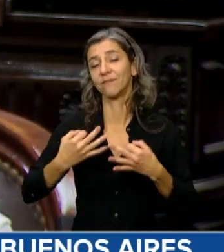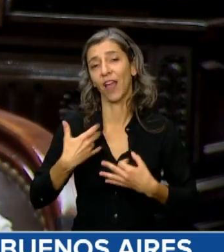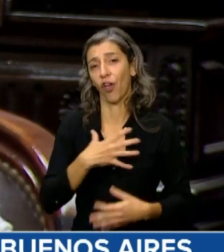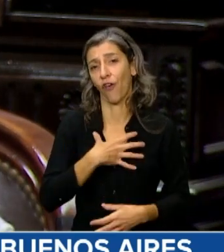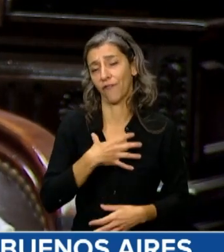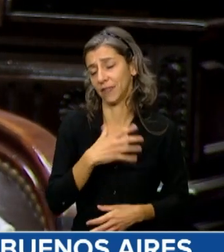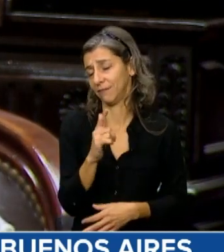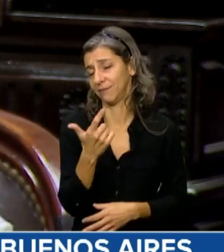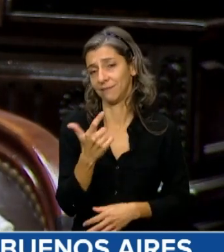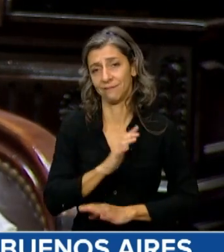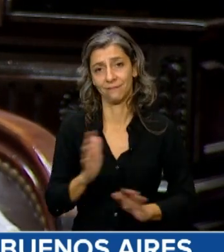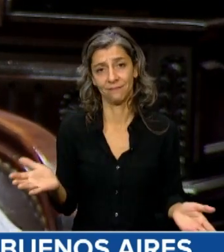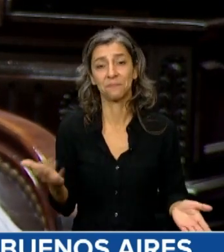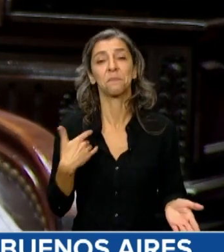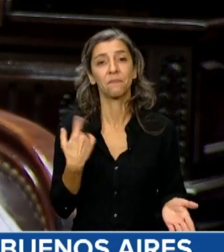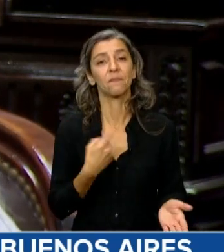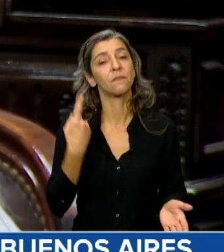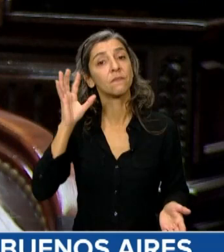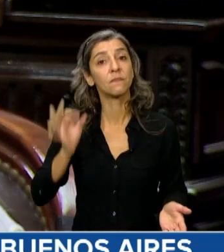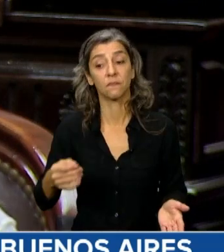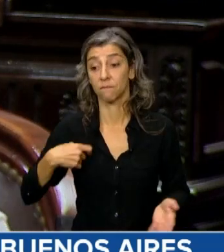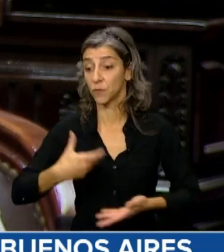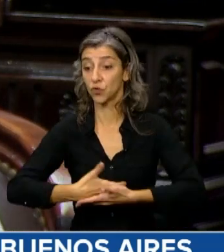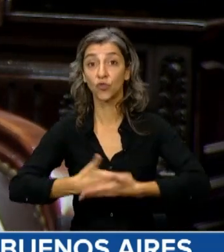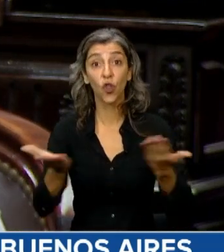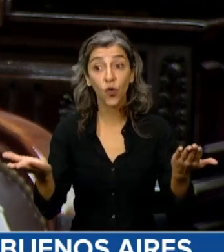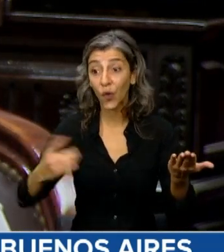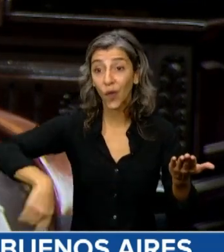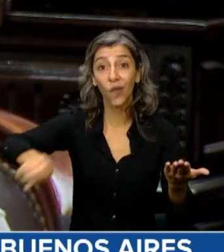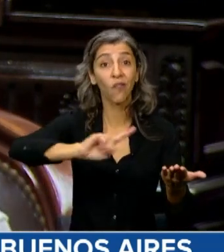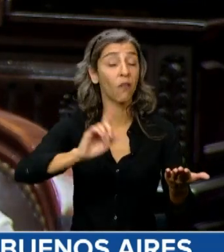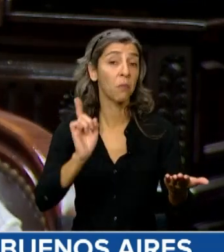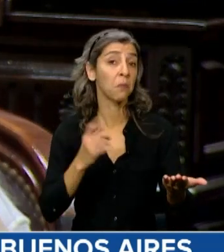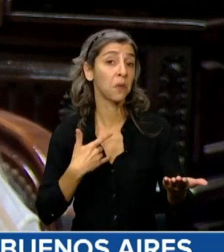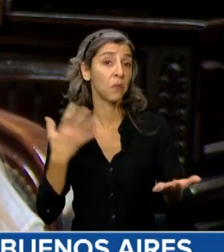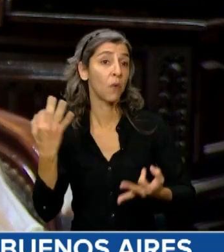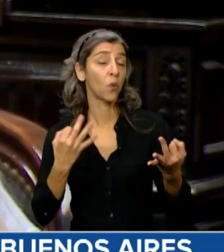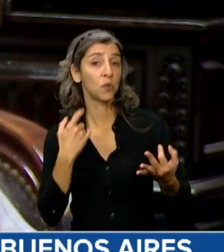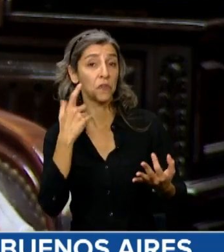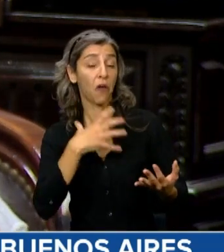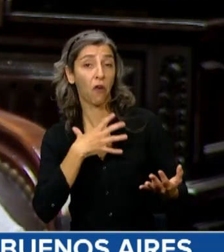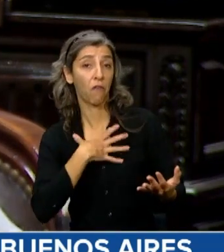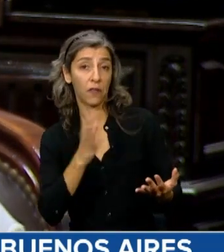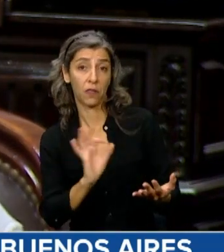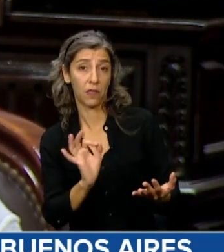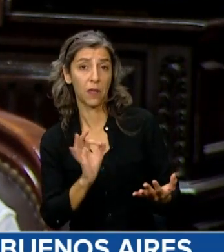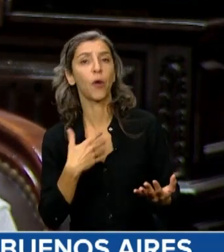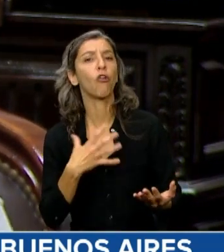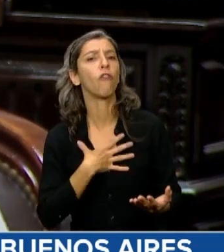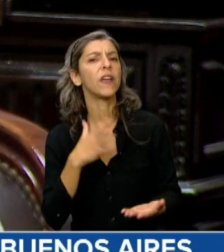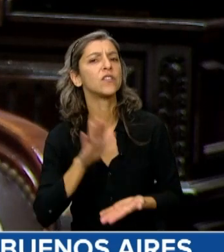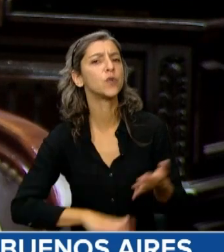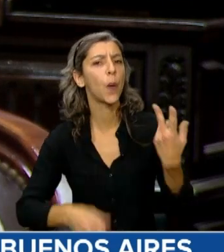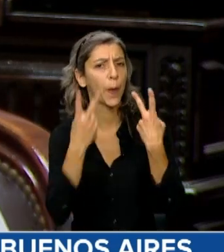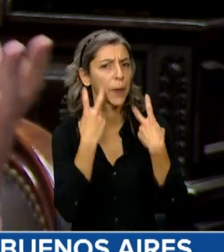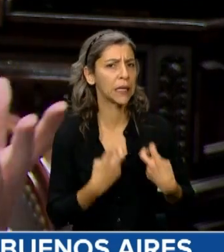da la casualidad que la falta de confianza de la sociedad en el sistema de justicia no tiene que ver con cuando investiga. Al contrario, la